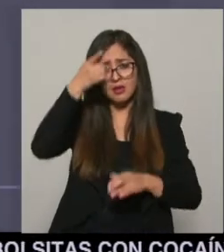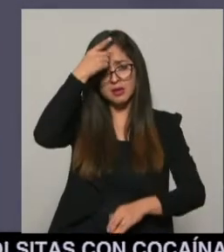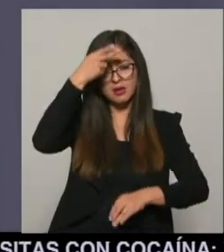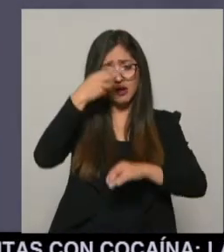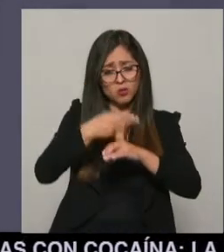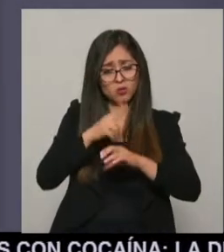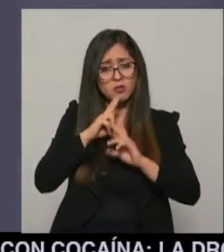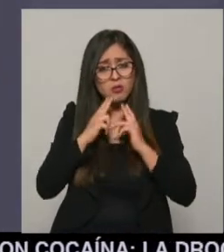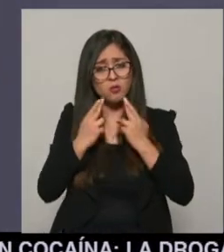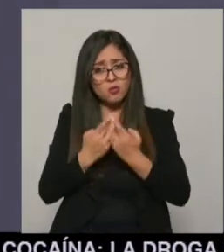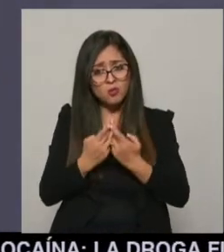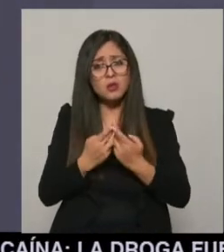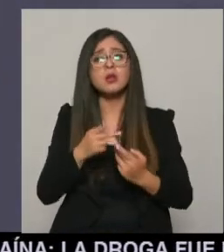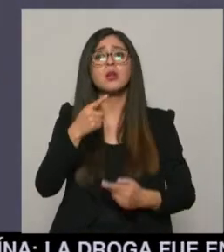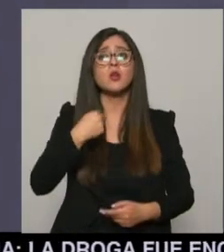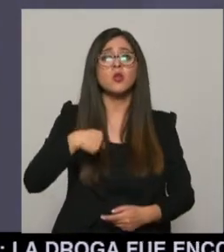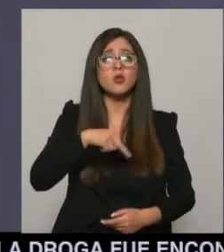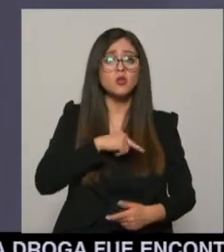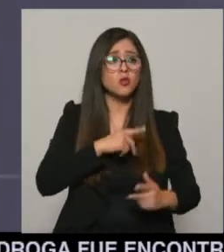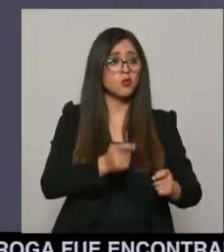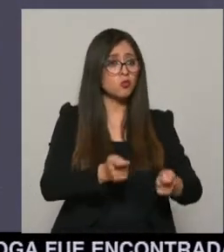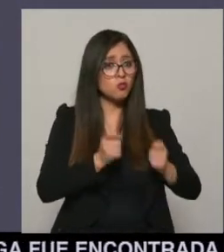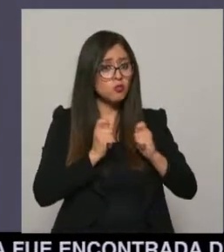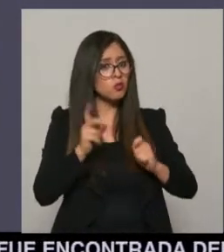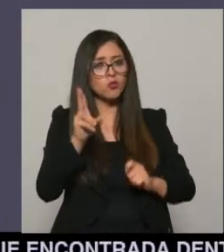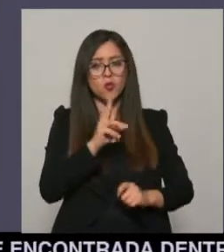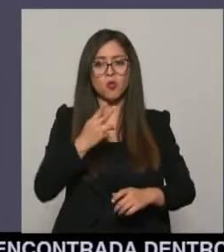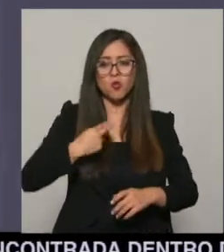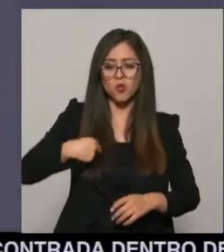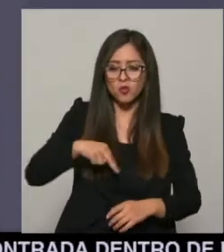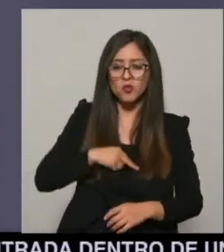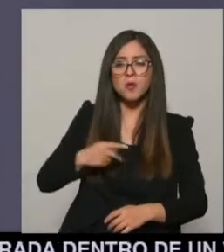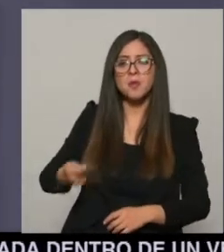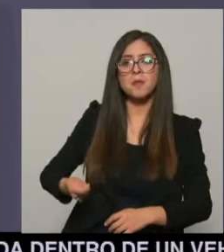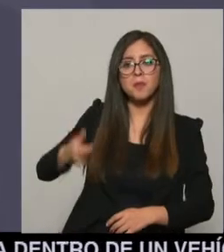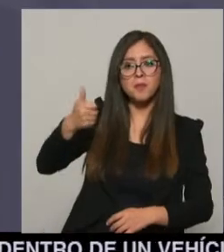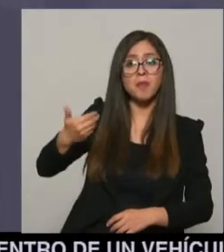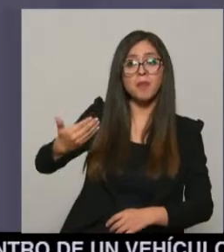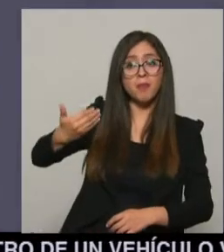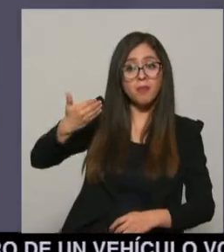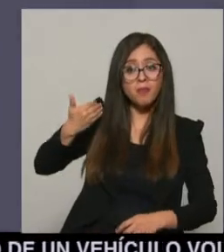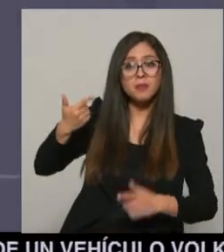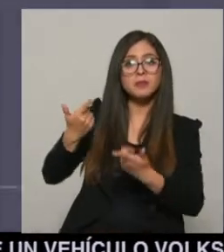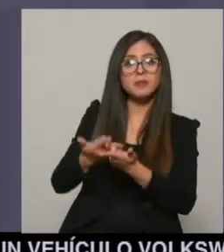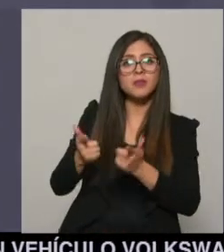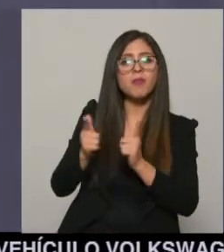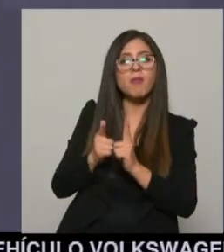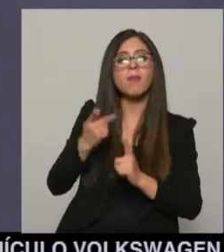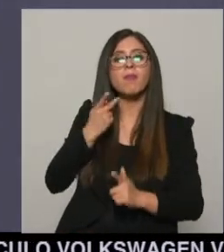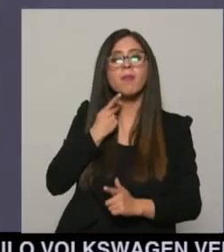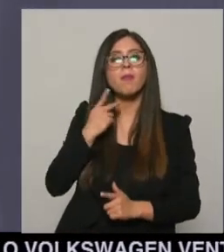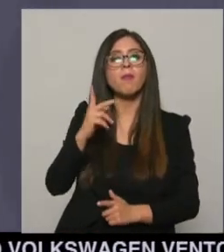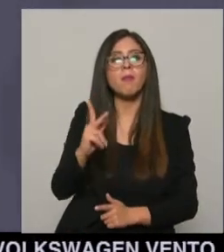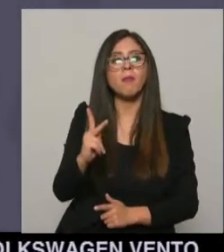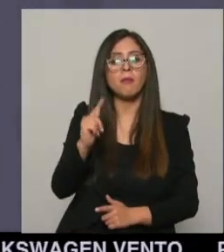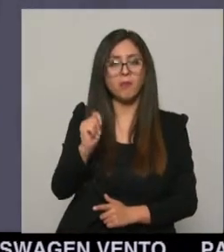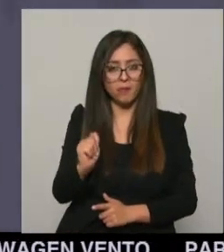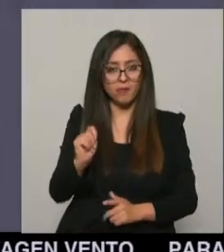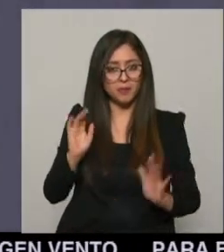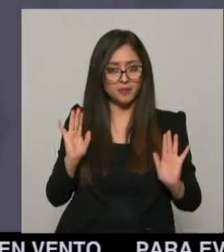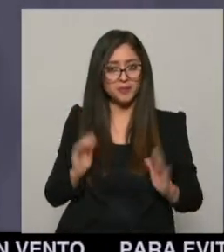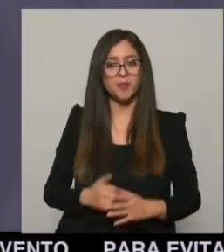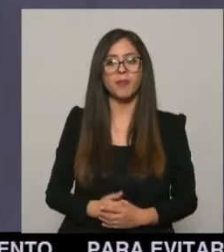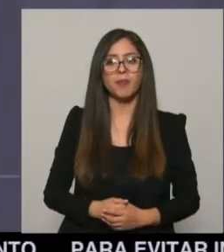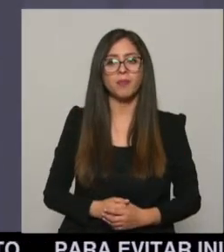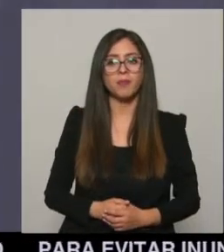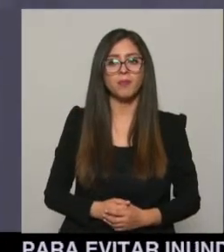quedamos, esa sí la tendremos por primera vez. Bueno, es que tú porque la tenía el PT, entiendo perfectamente. Sí, era un